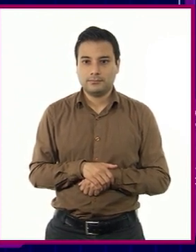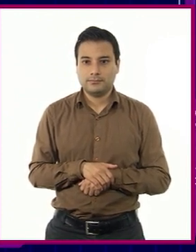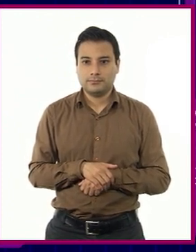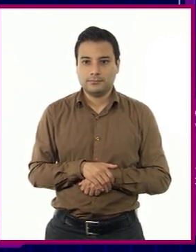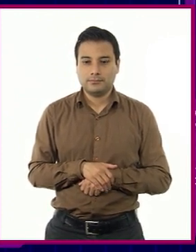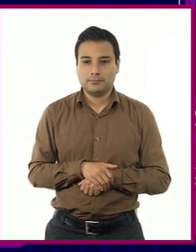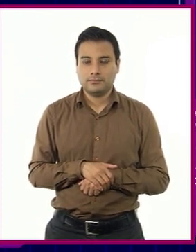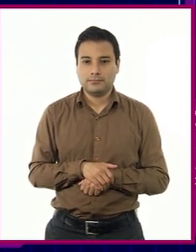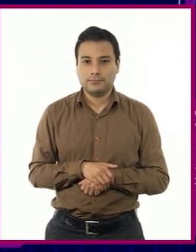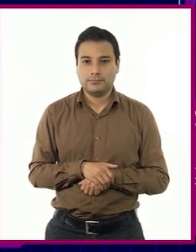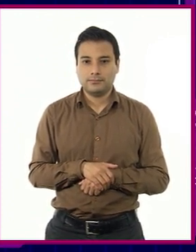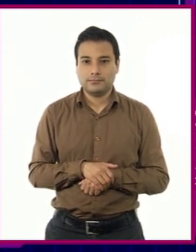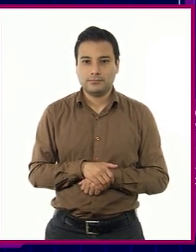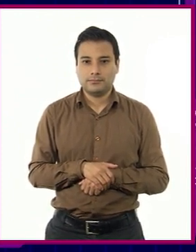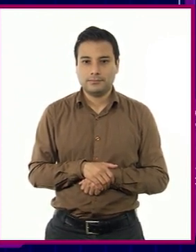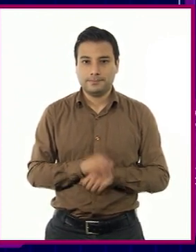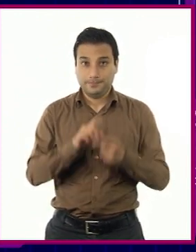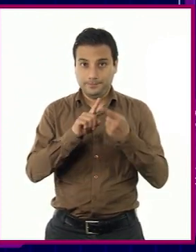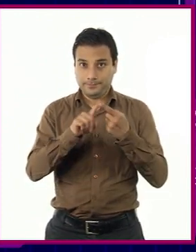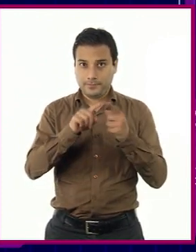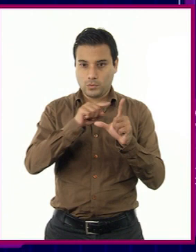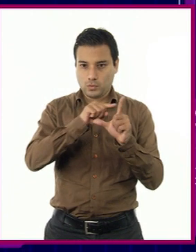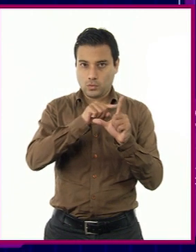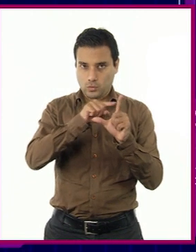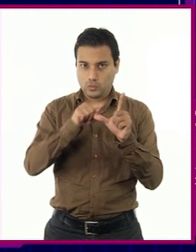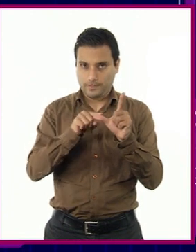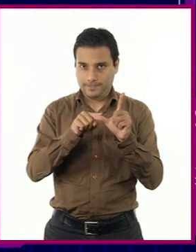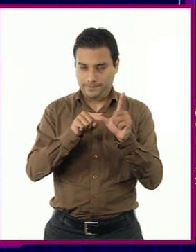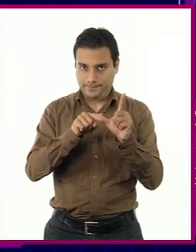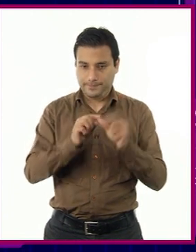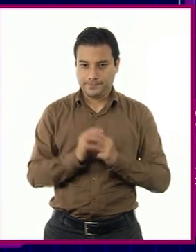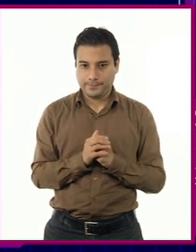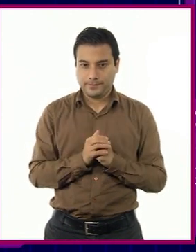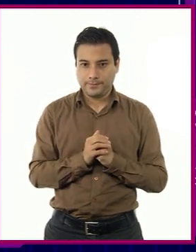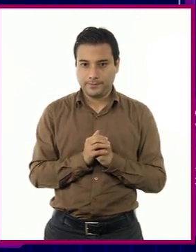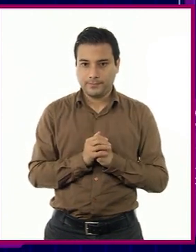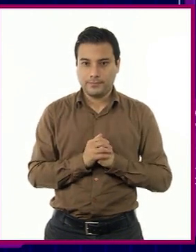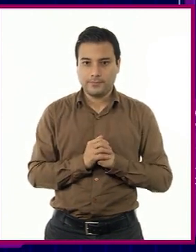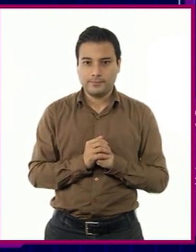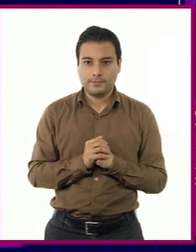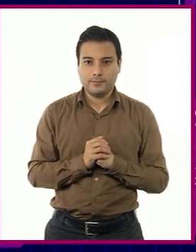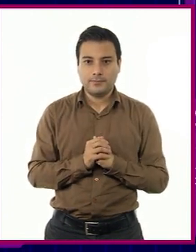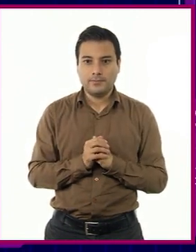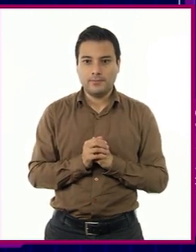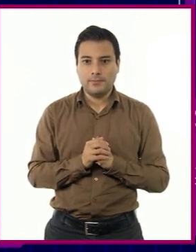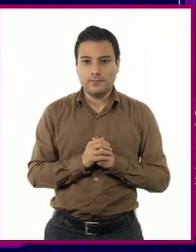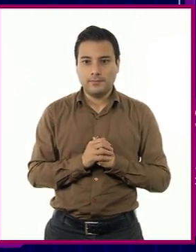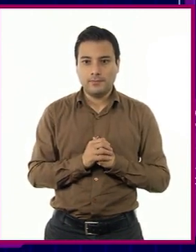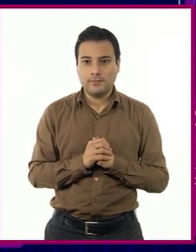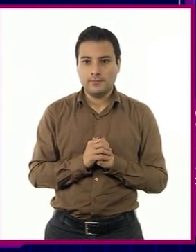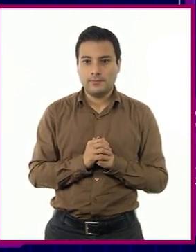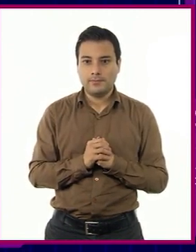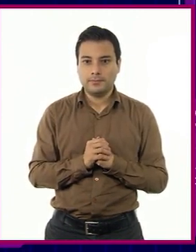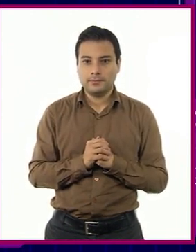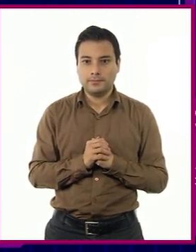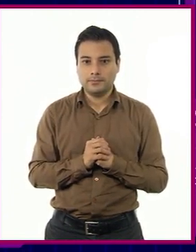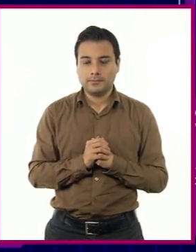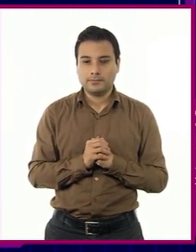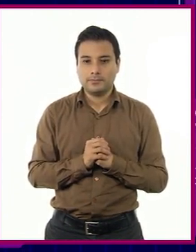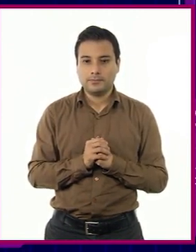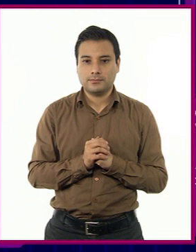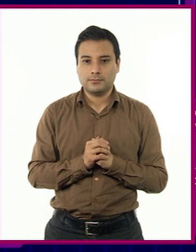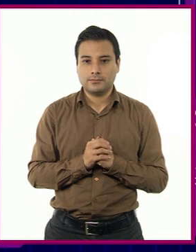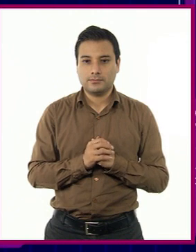B es igual al ángulo C. Ángulo E es igual al ángulo H. Ángulo